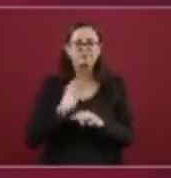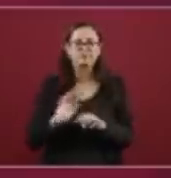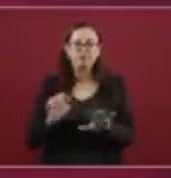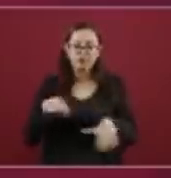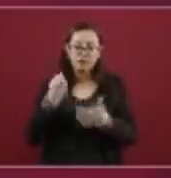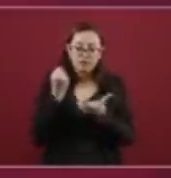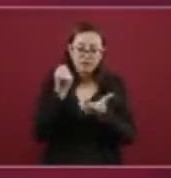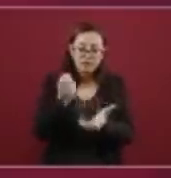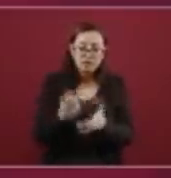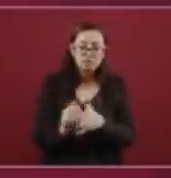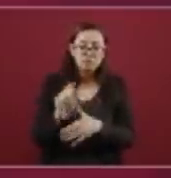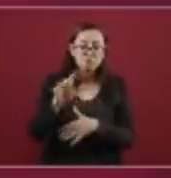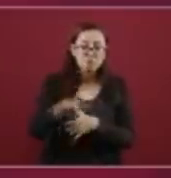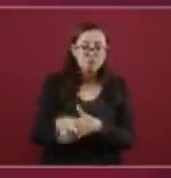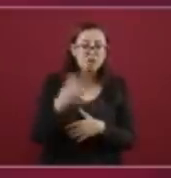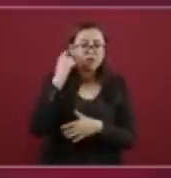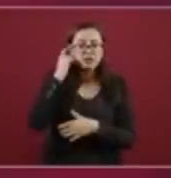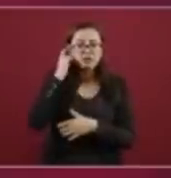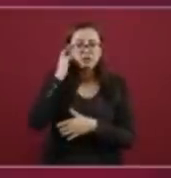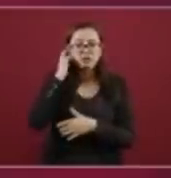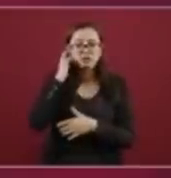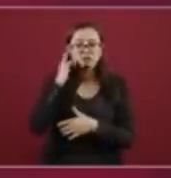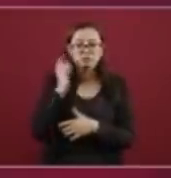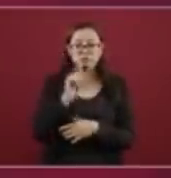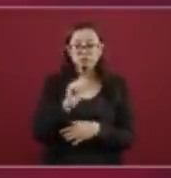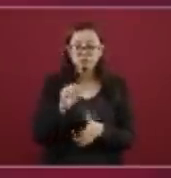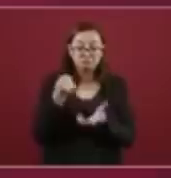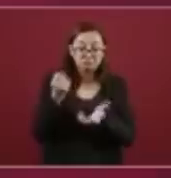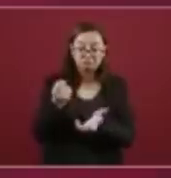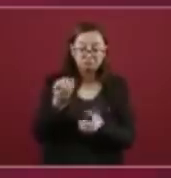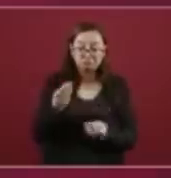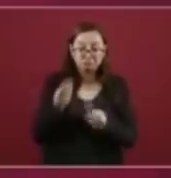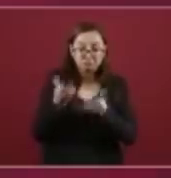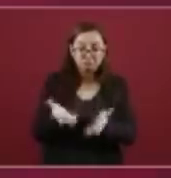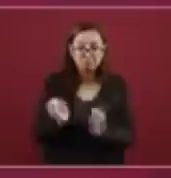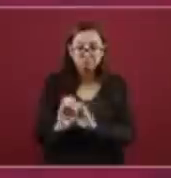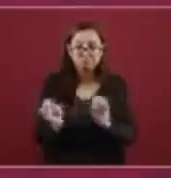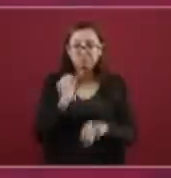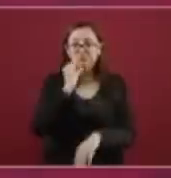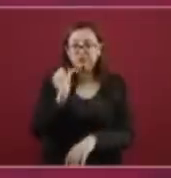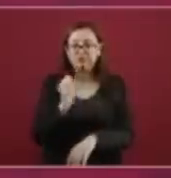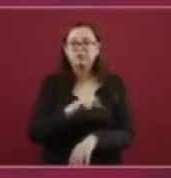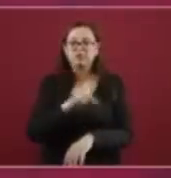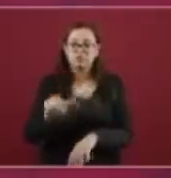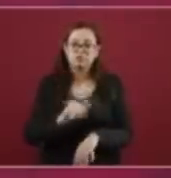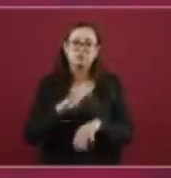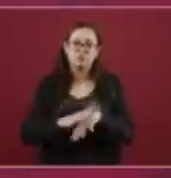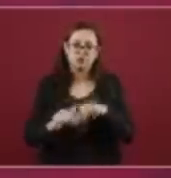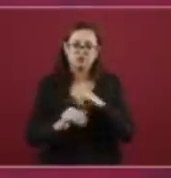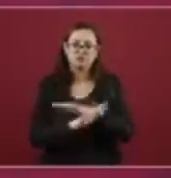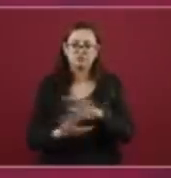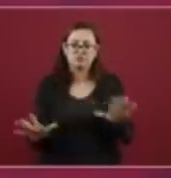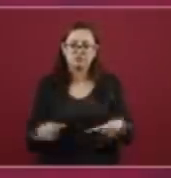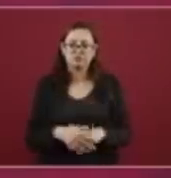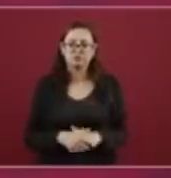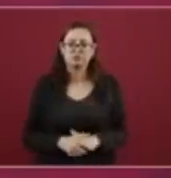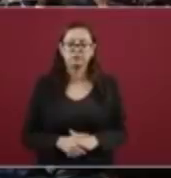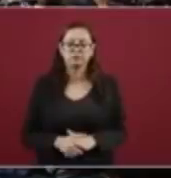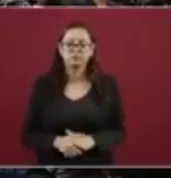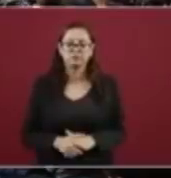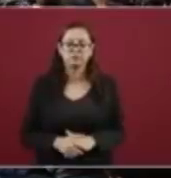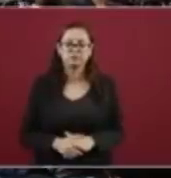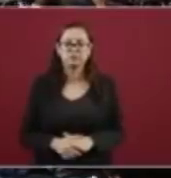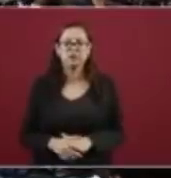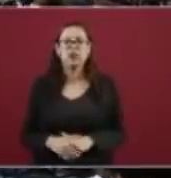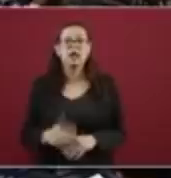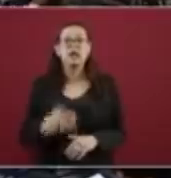invirtió, qué no se invirtió, y vamos a informar acerca de… El tema de la gasolina en la frontera,